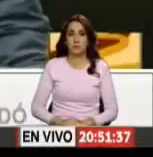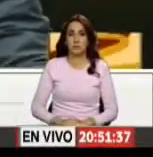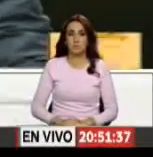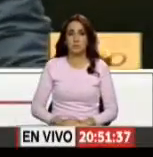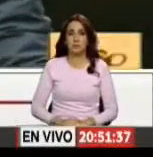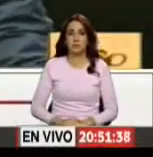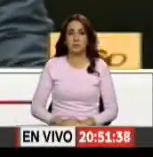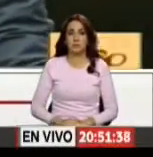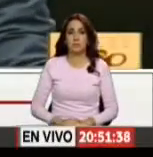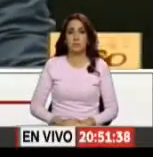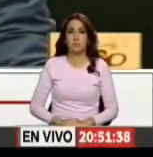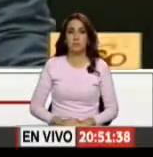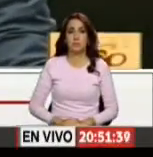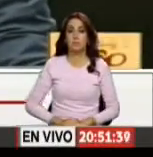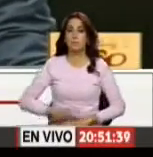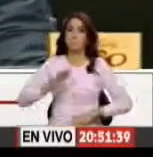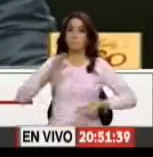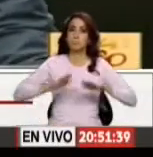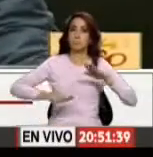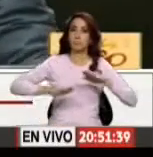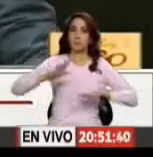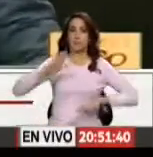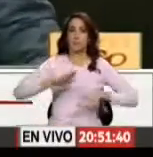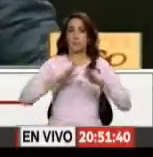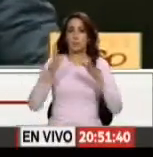Por su presunta implicación